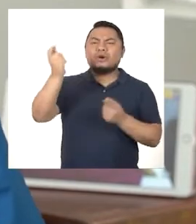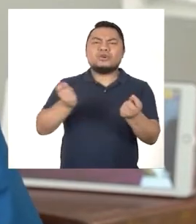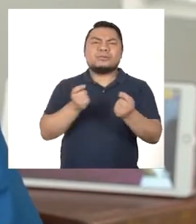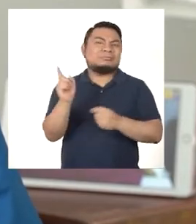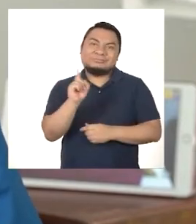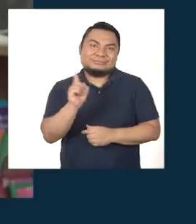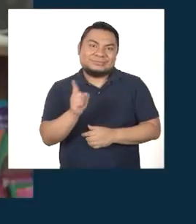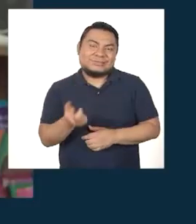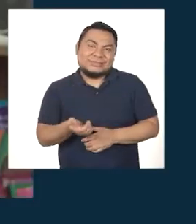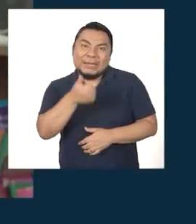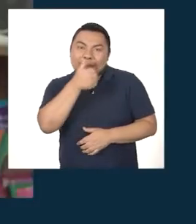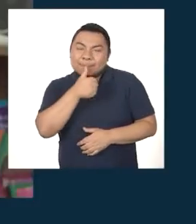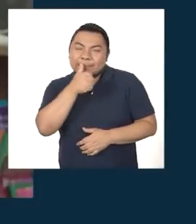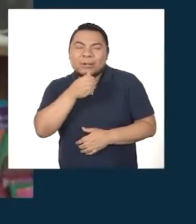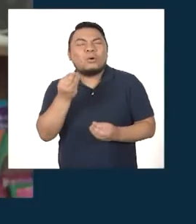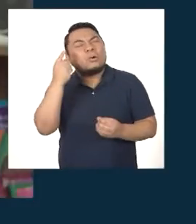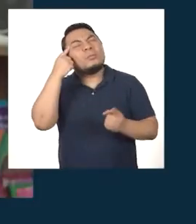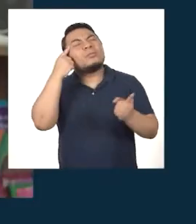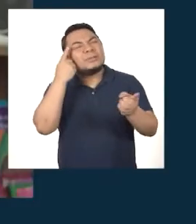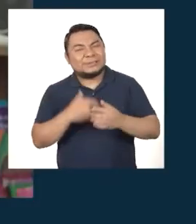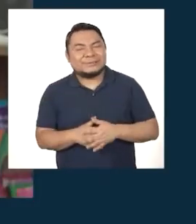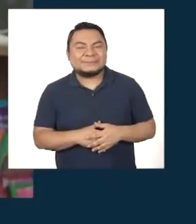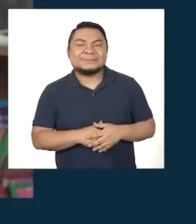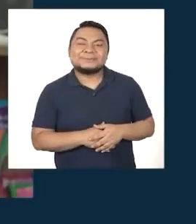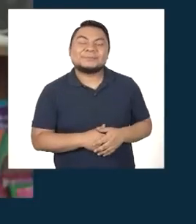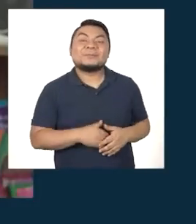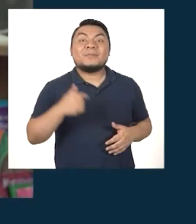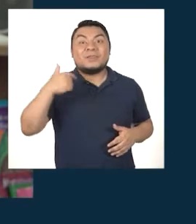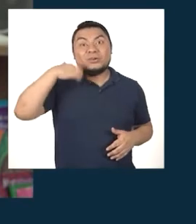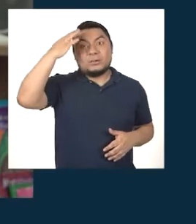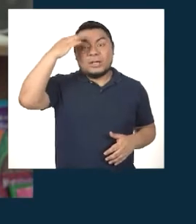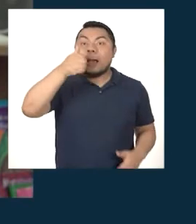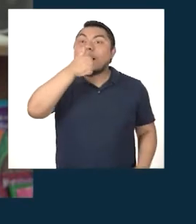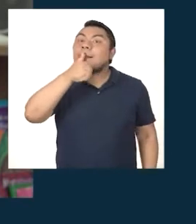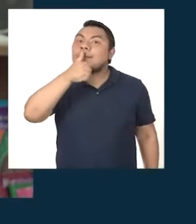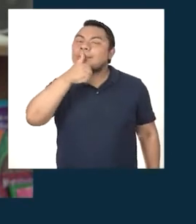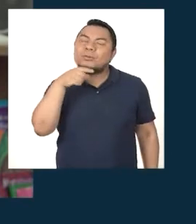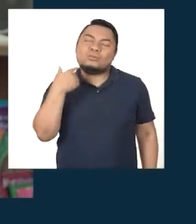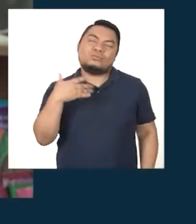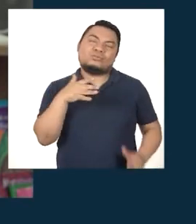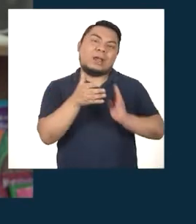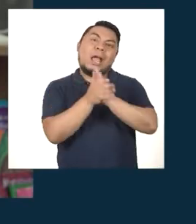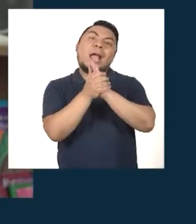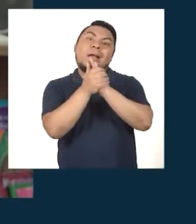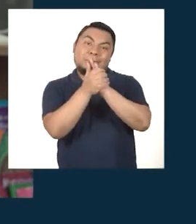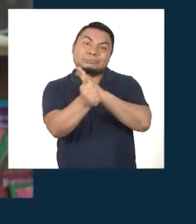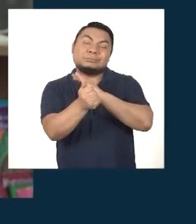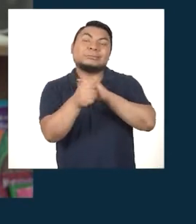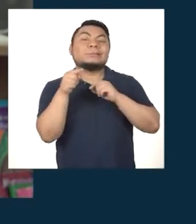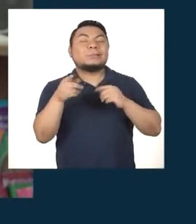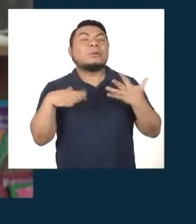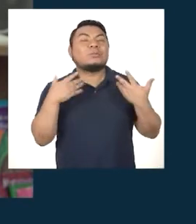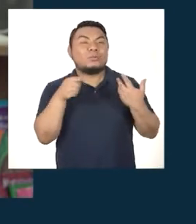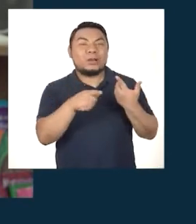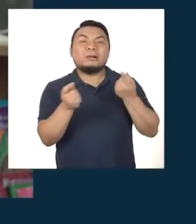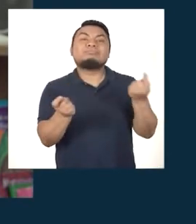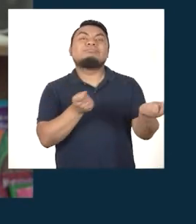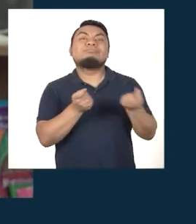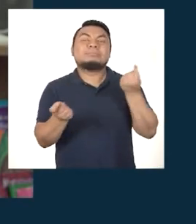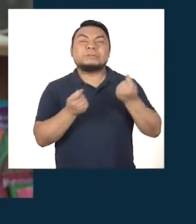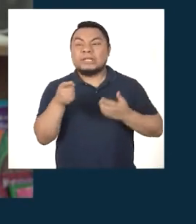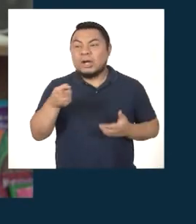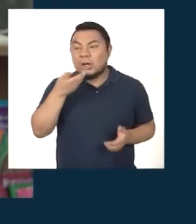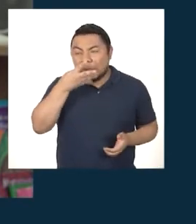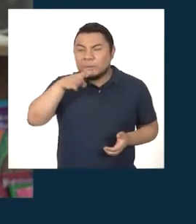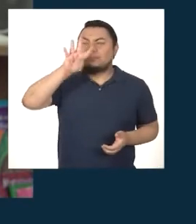debe ser la paciencia. Yo creo que la paciencia es una habilidad que tiene que ver con el manejo de la